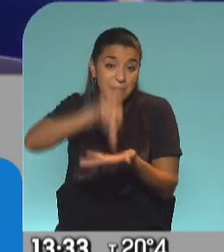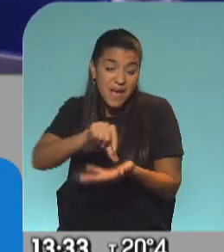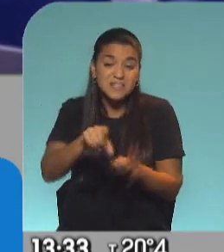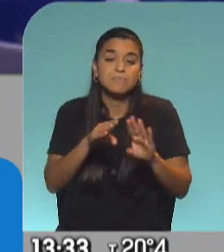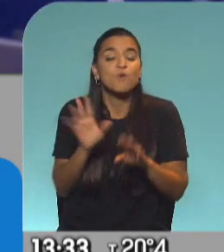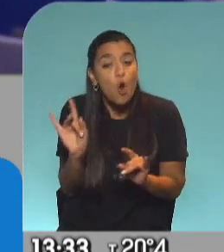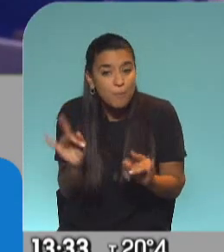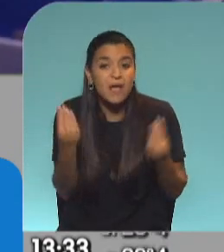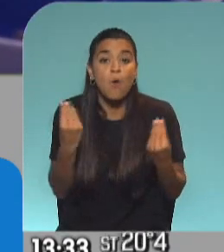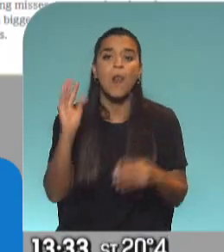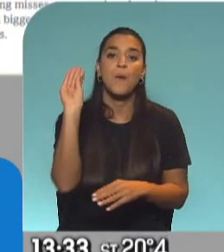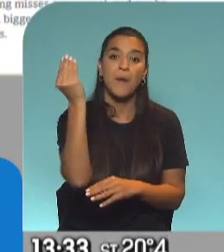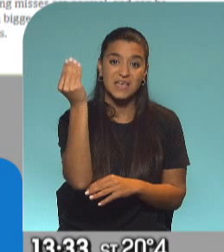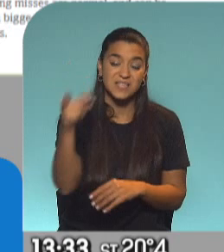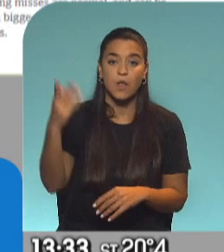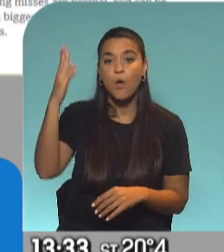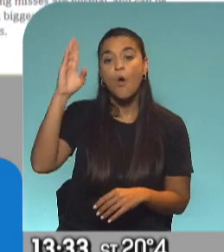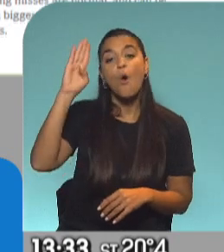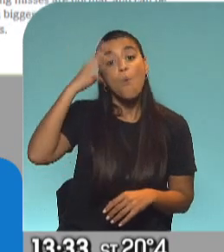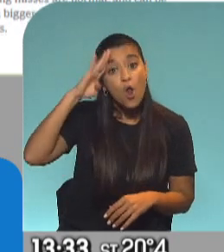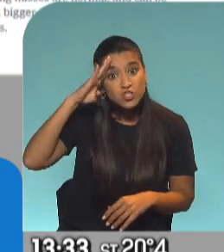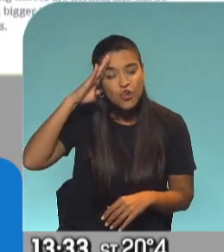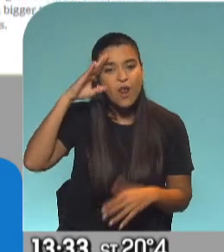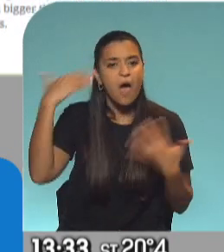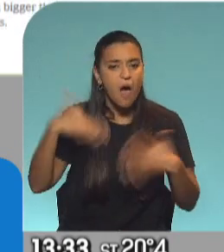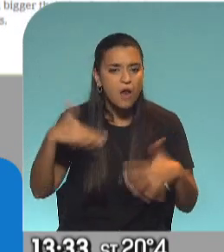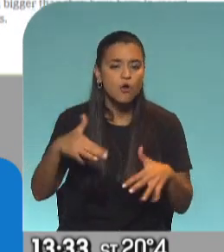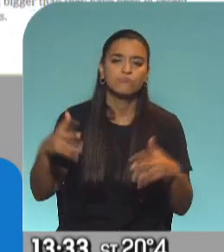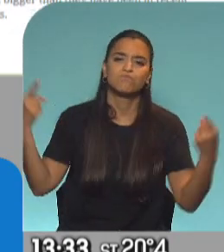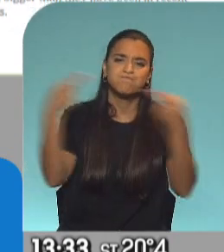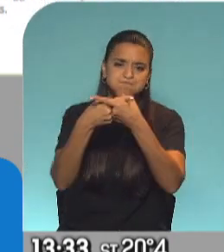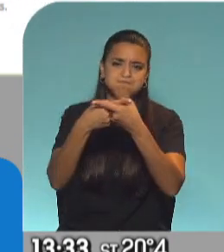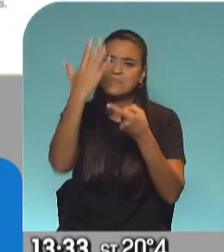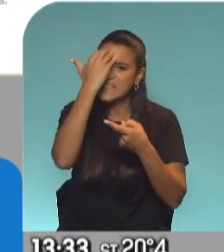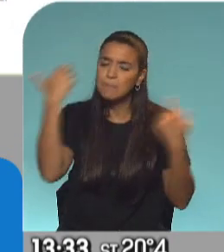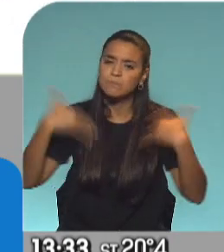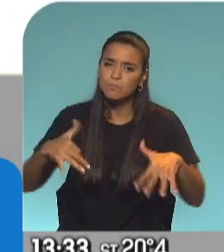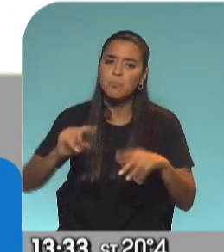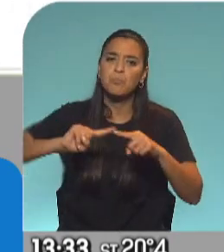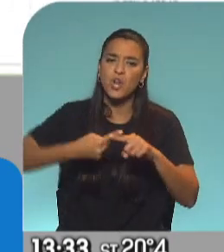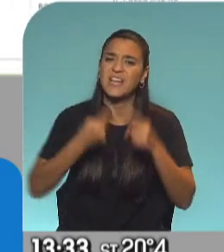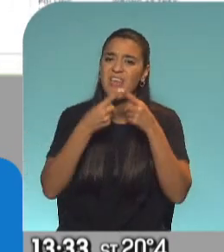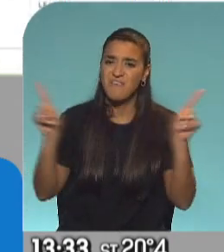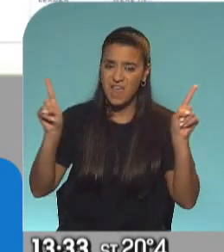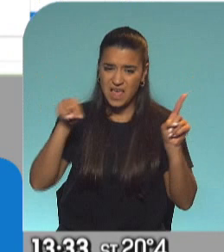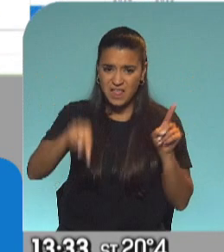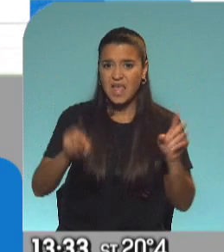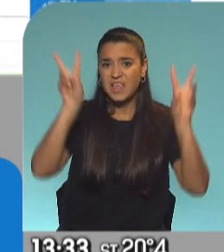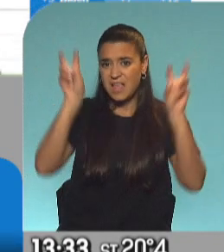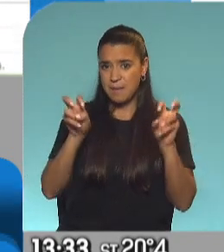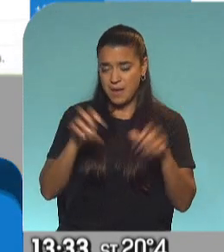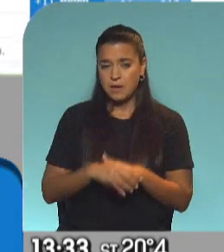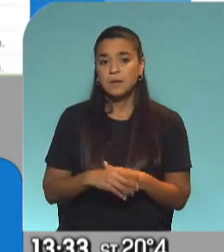más complicado es Brasil, donde Bolsonaro se jugó muchísimo por Donald Trump y tiene una política muy diferente en ese